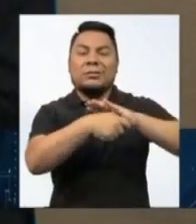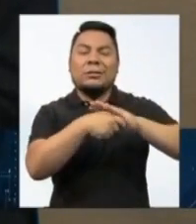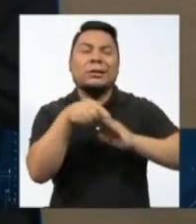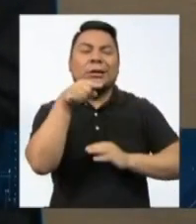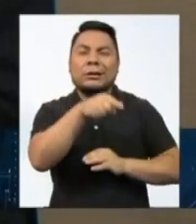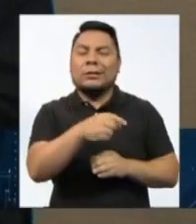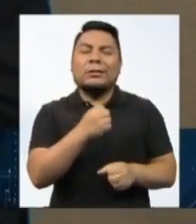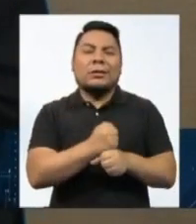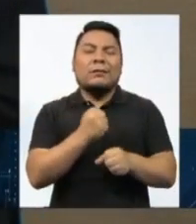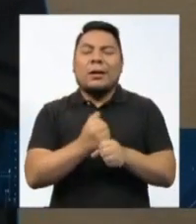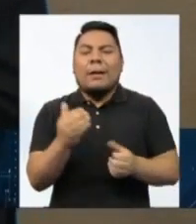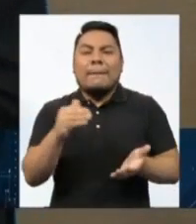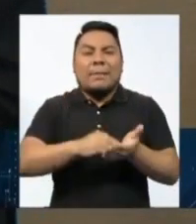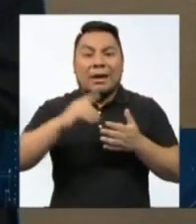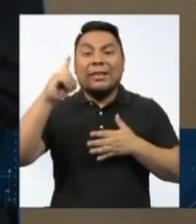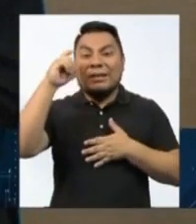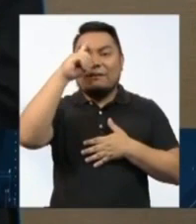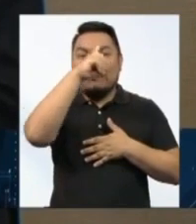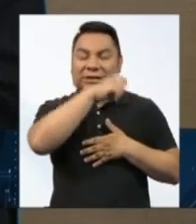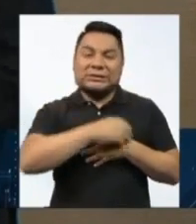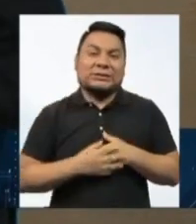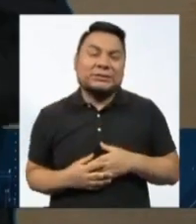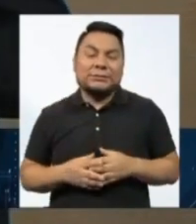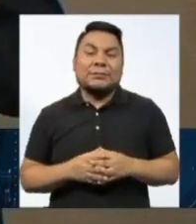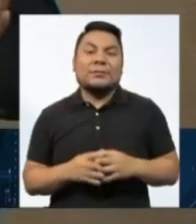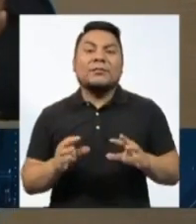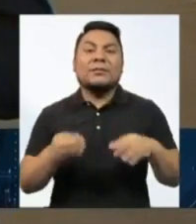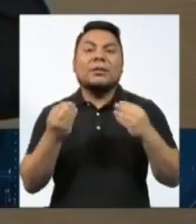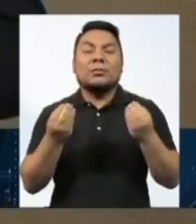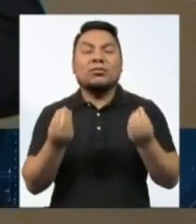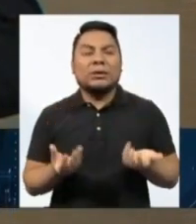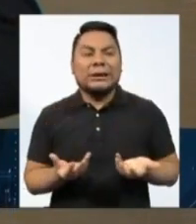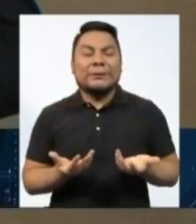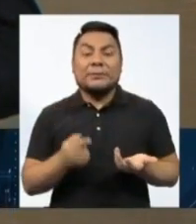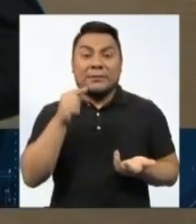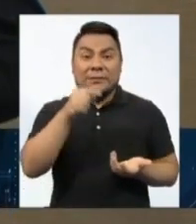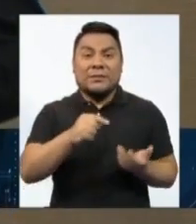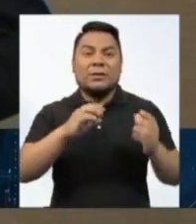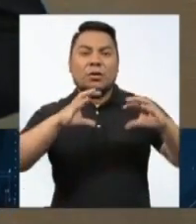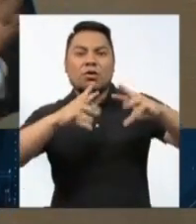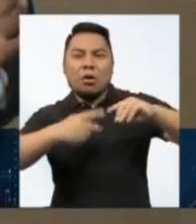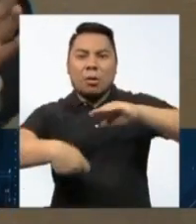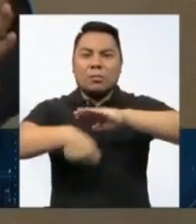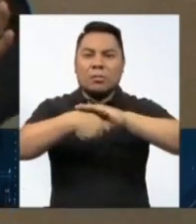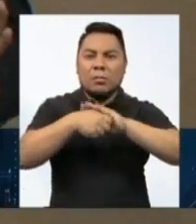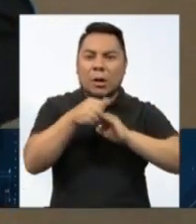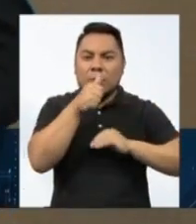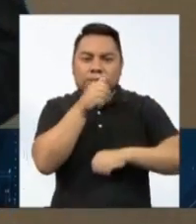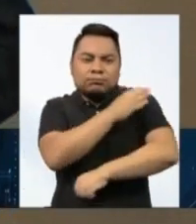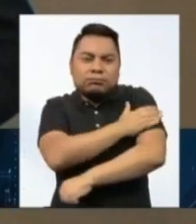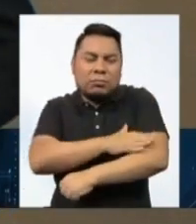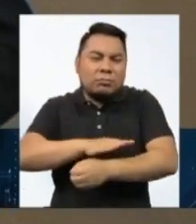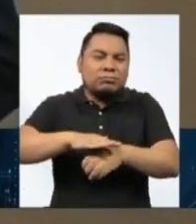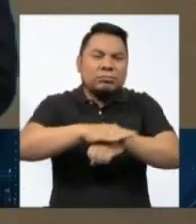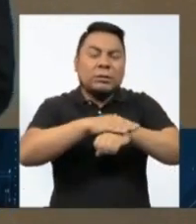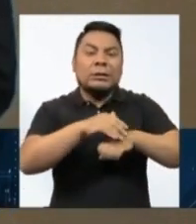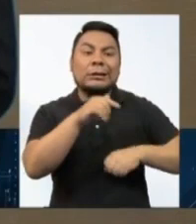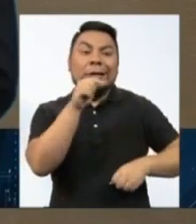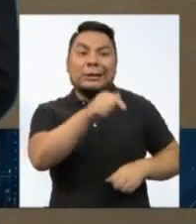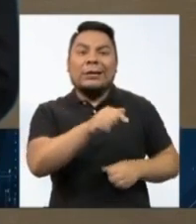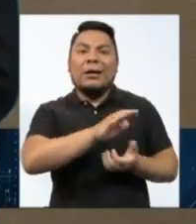difícil de acometer hoy en día. Porque la corrupción no va a desaparecer por